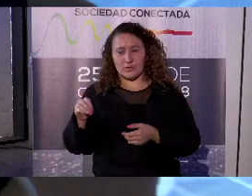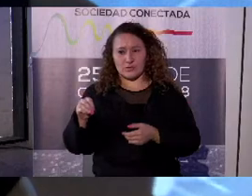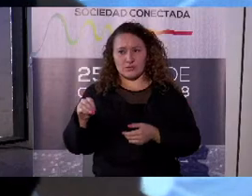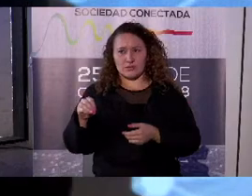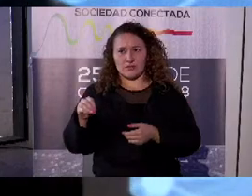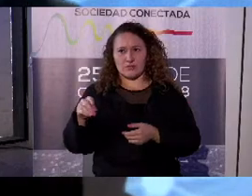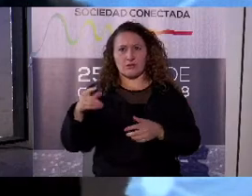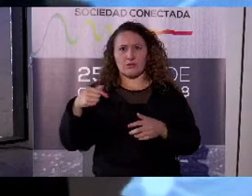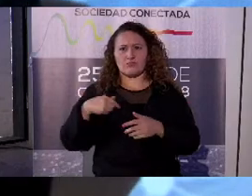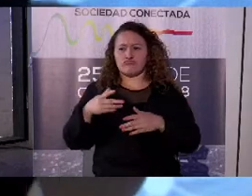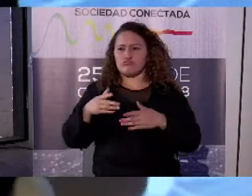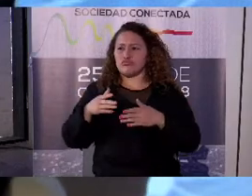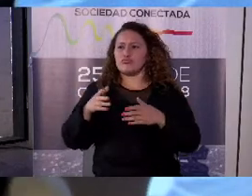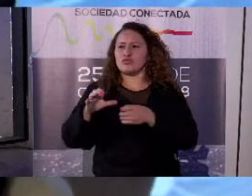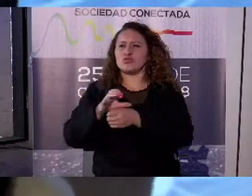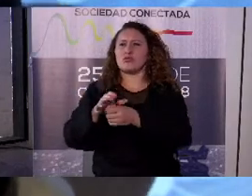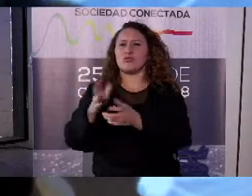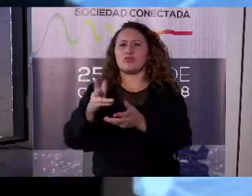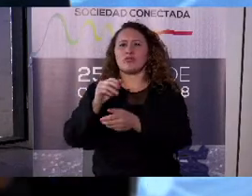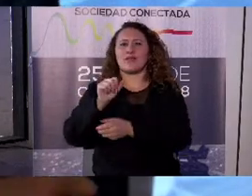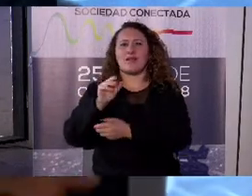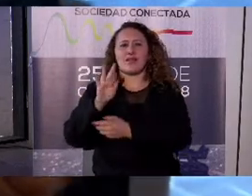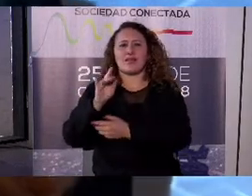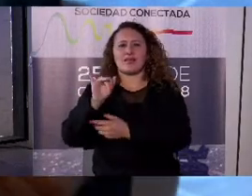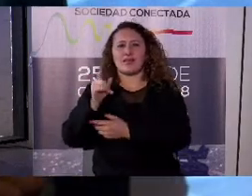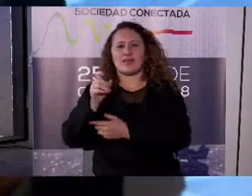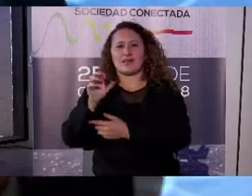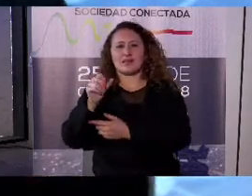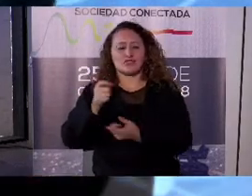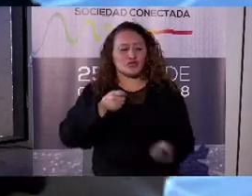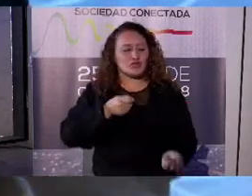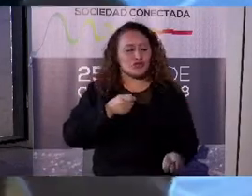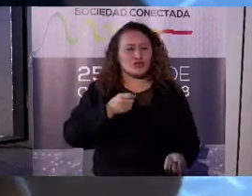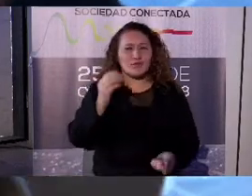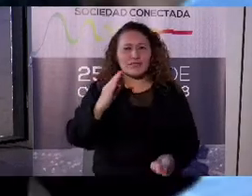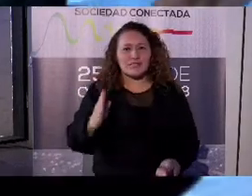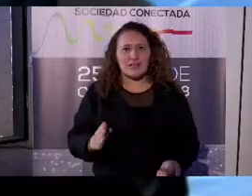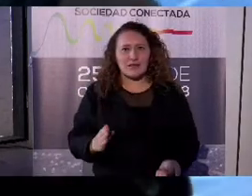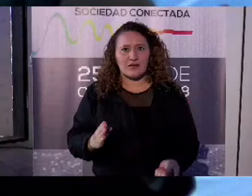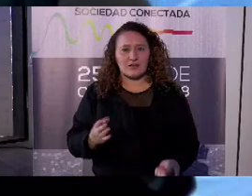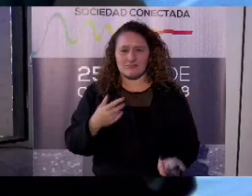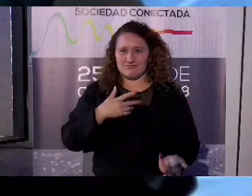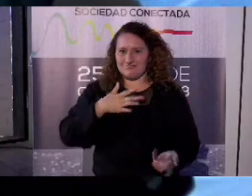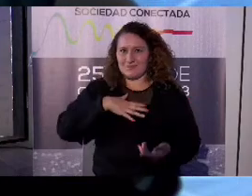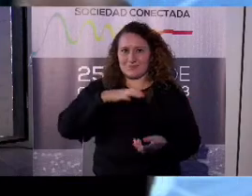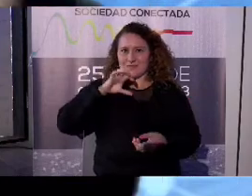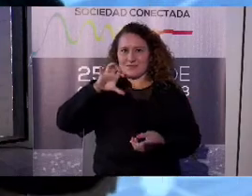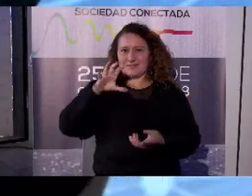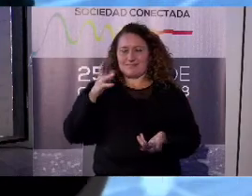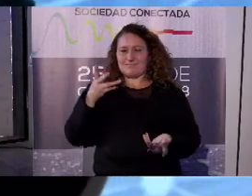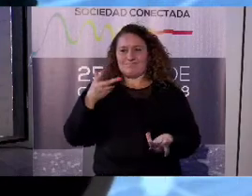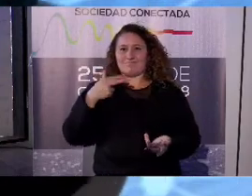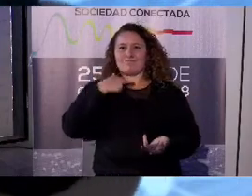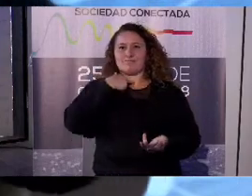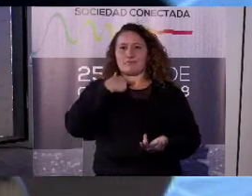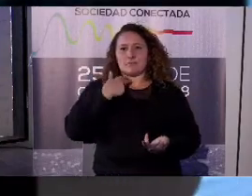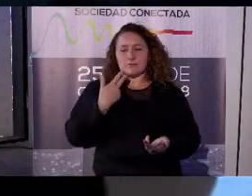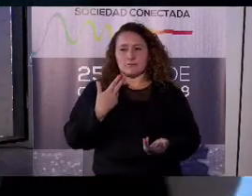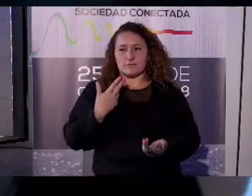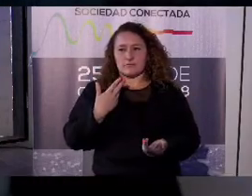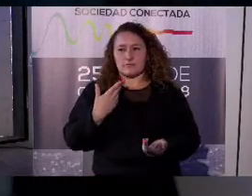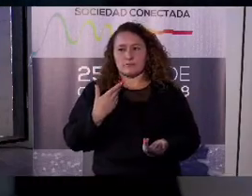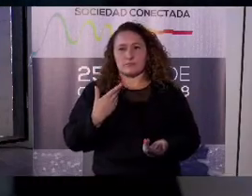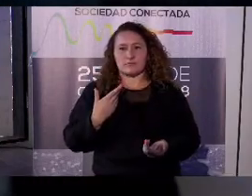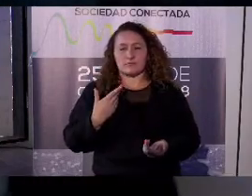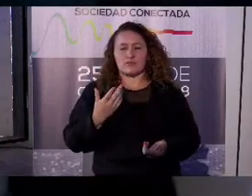en la ciudad de artigas que está al lado de Brasil o sea mi país queda invalidado por qué Porque el problema